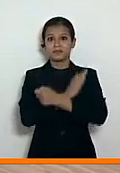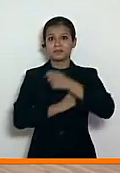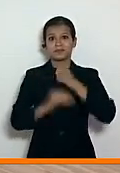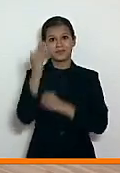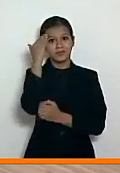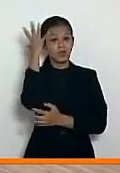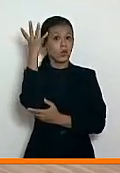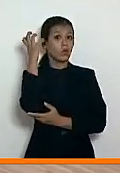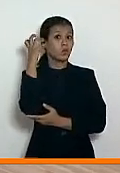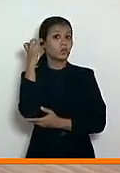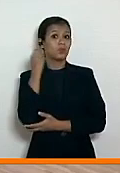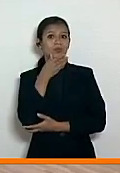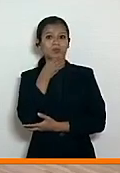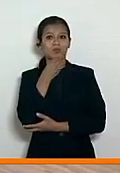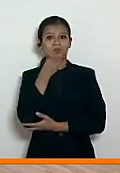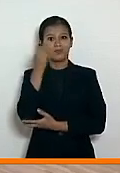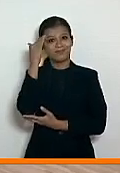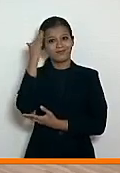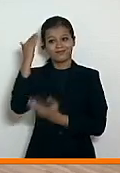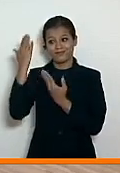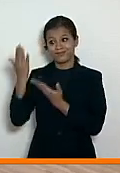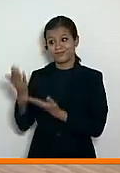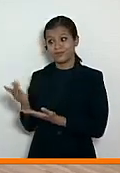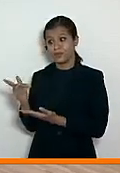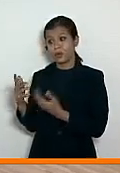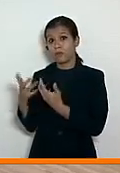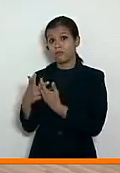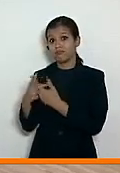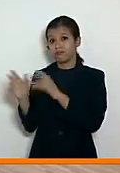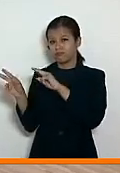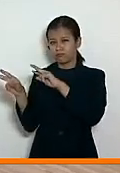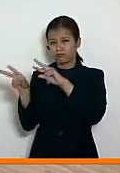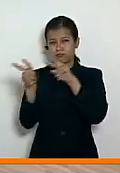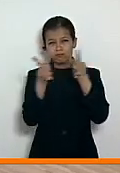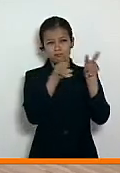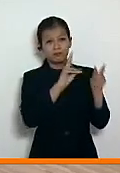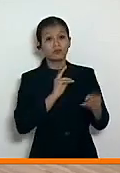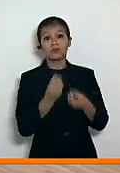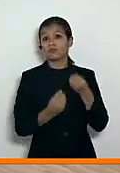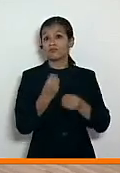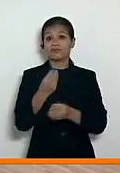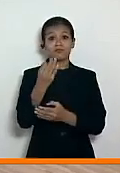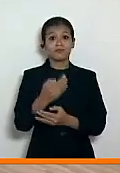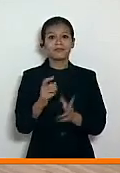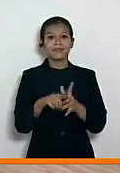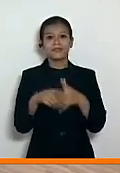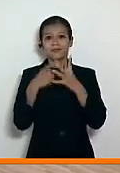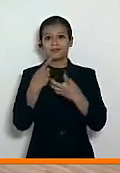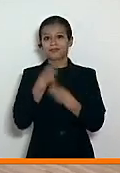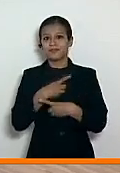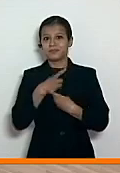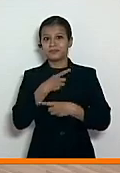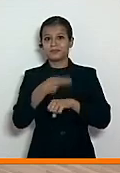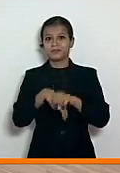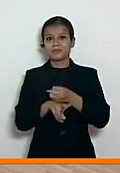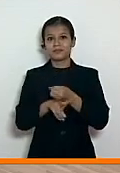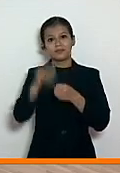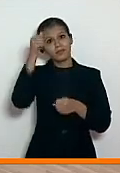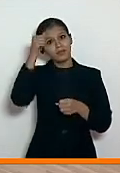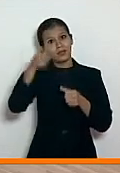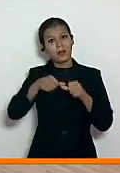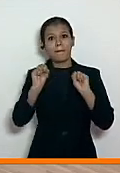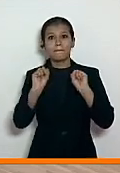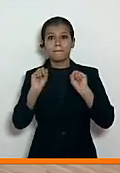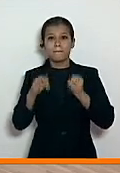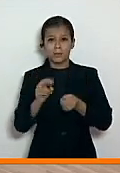en compañía de nuestro auditor que está para certificar cada uno de los juegos. Iniciamos la diversión con premiados. Recuerda que puedes